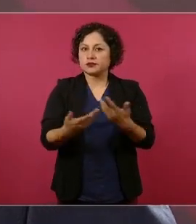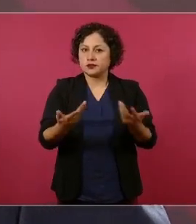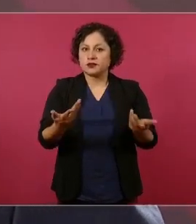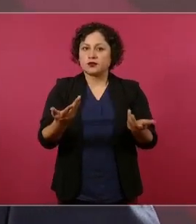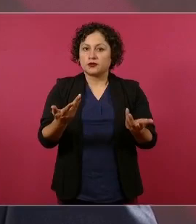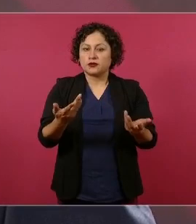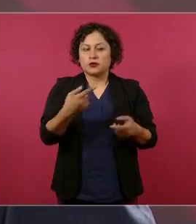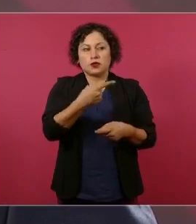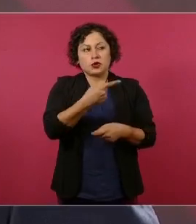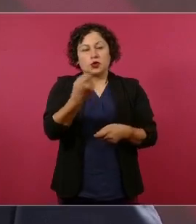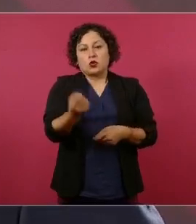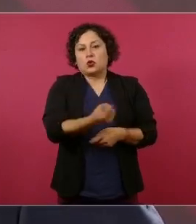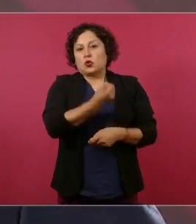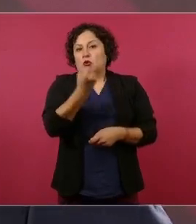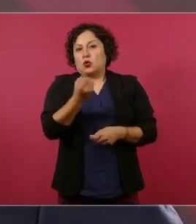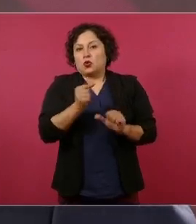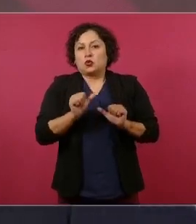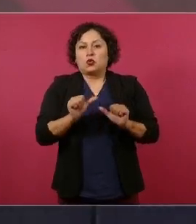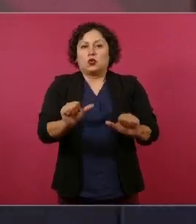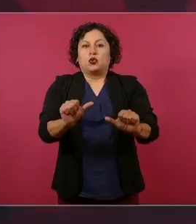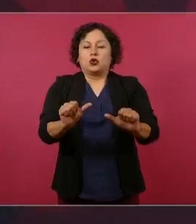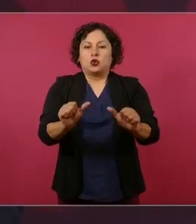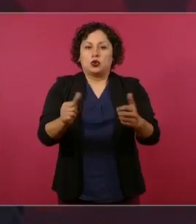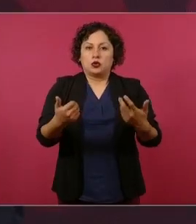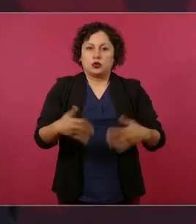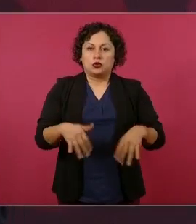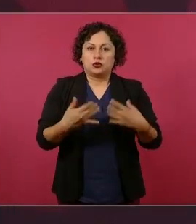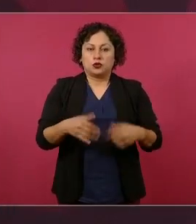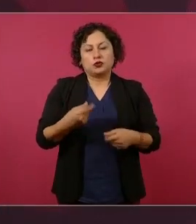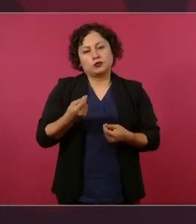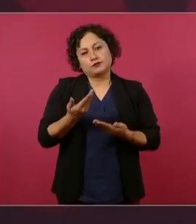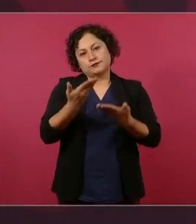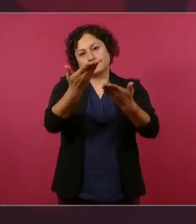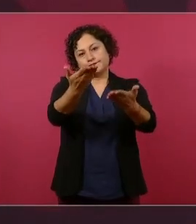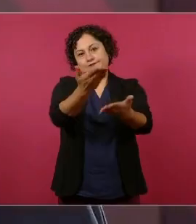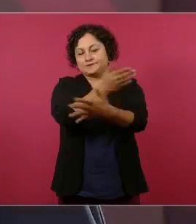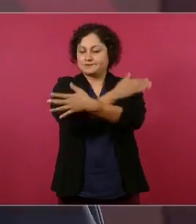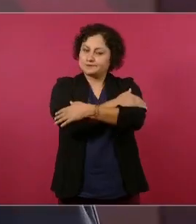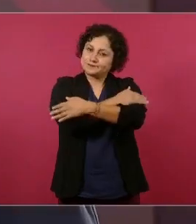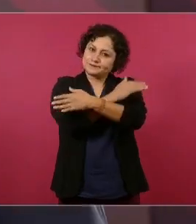la libró. Un abrazo, maestro.